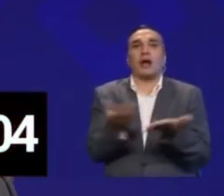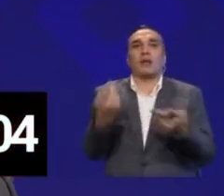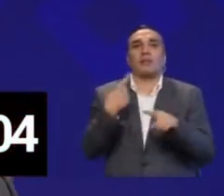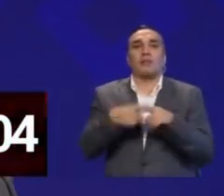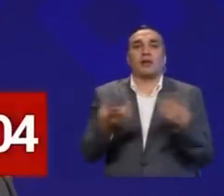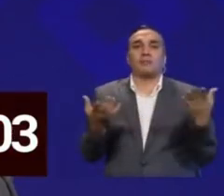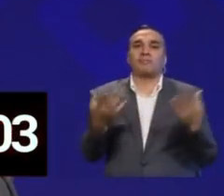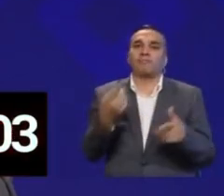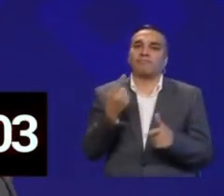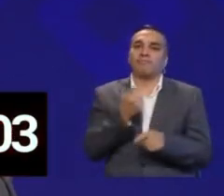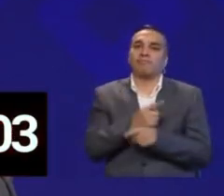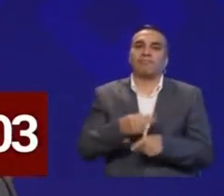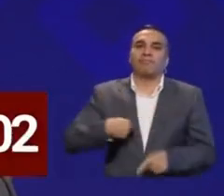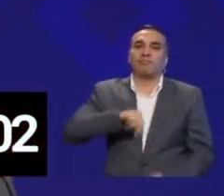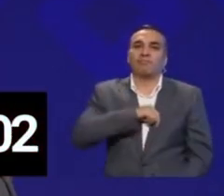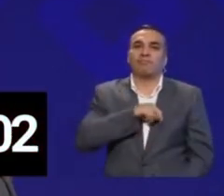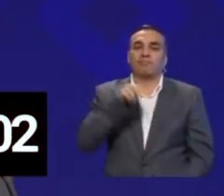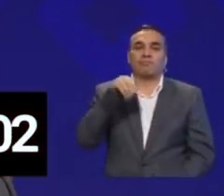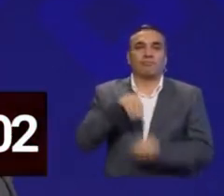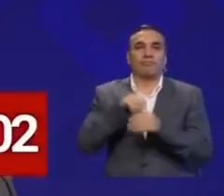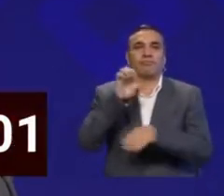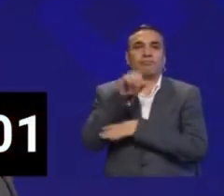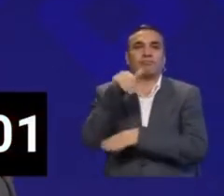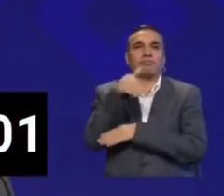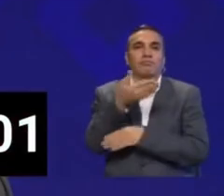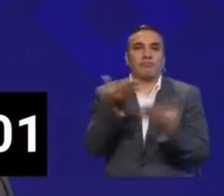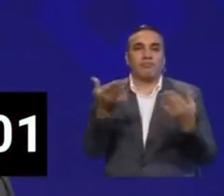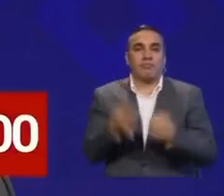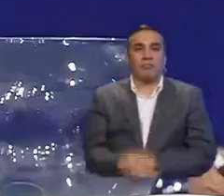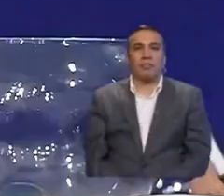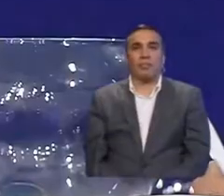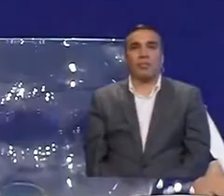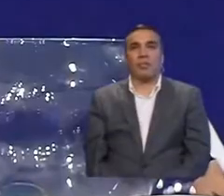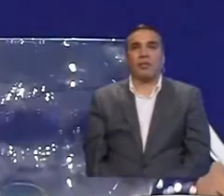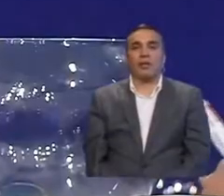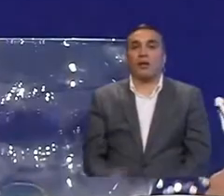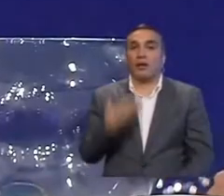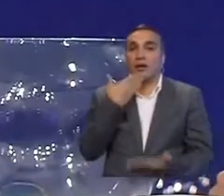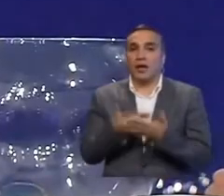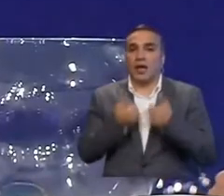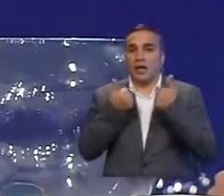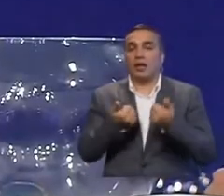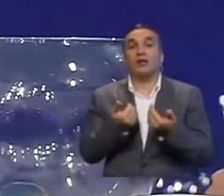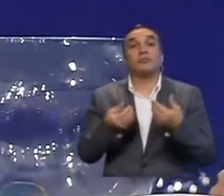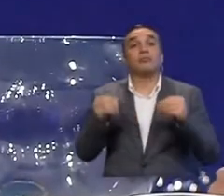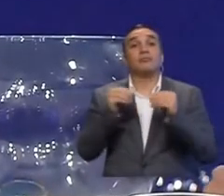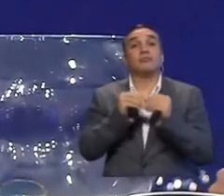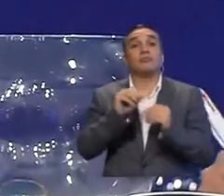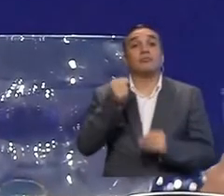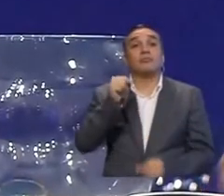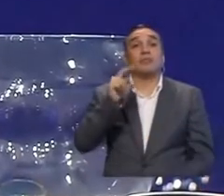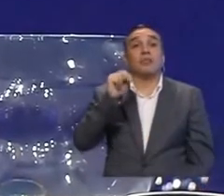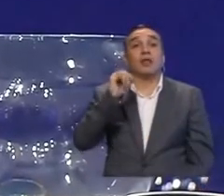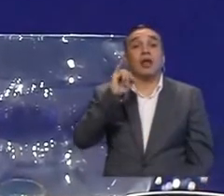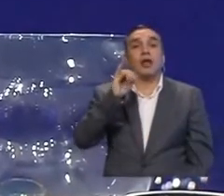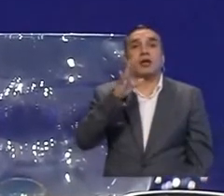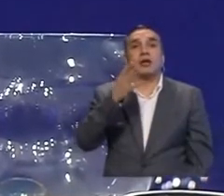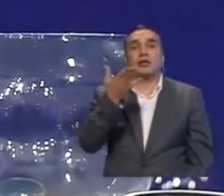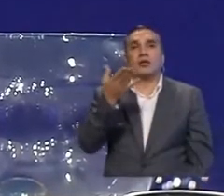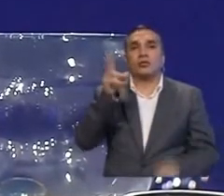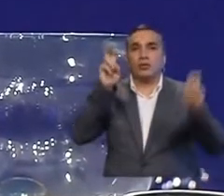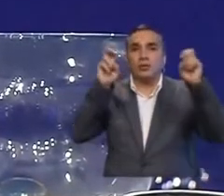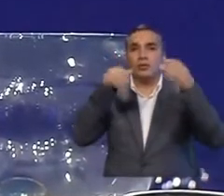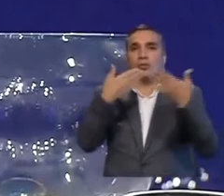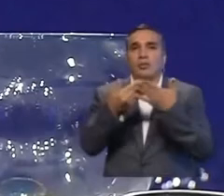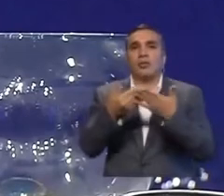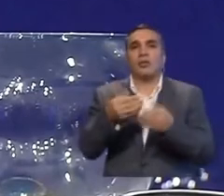el valor agregado necesario a nuestro producto ecuatoriano. Gracias, candidato. Continuamos con el candidato Sagnay. Respecto a la eliminación